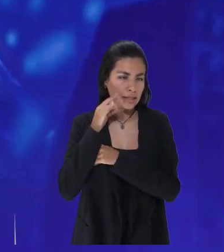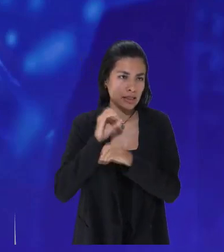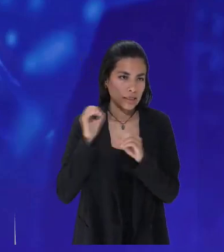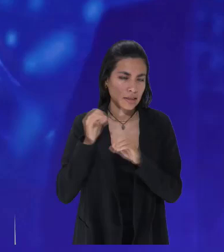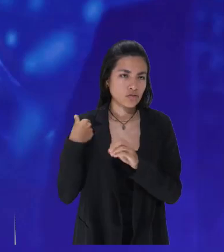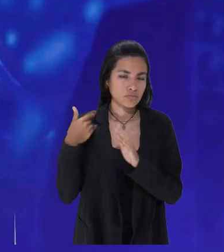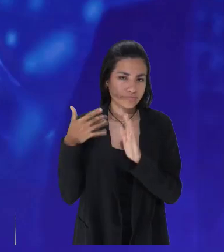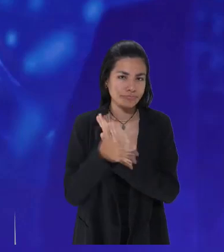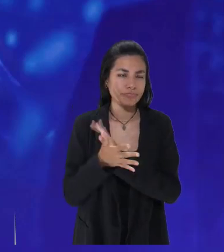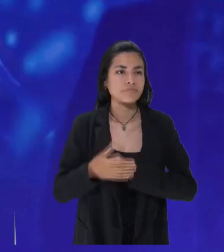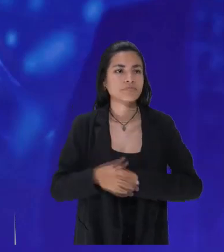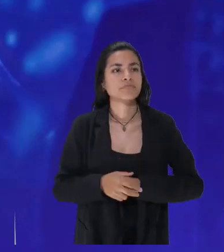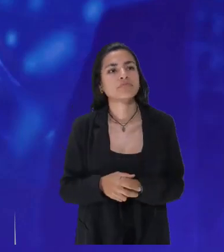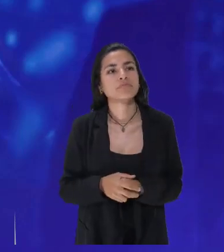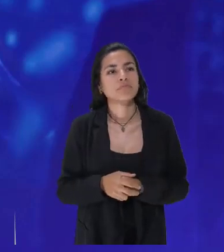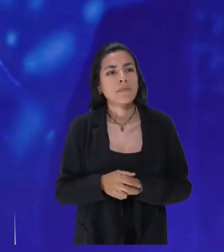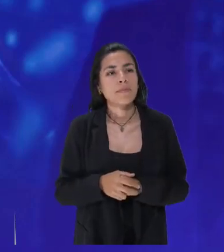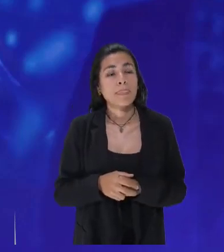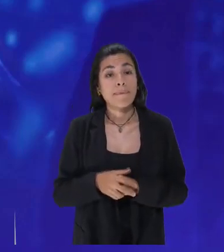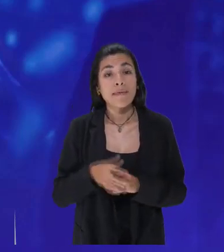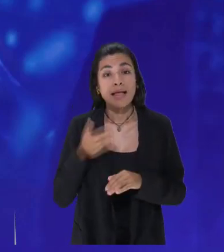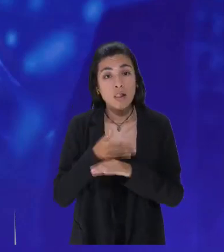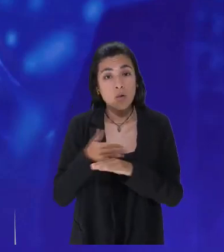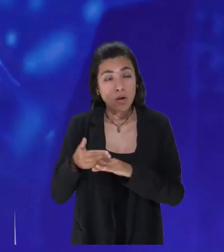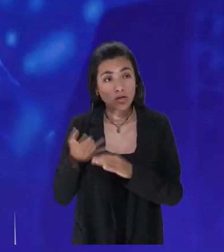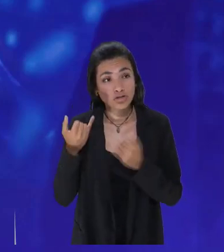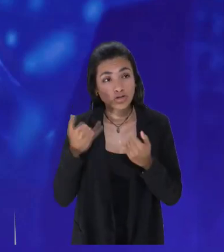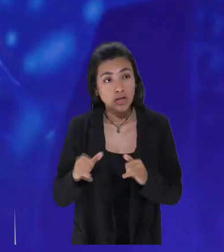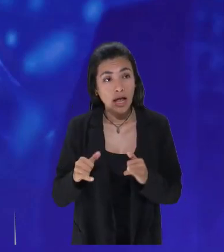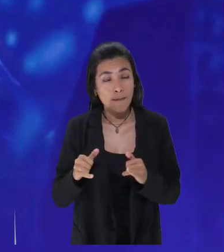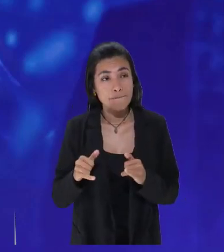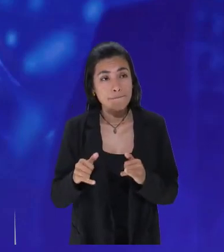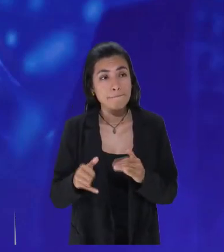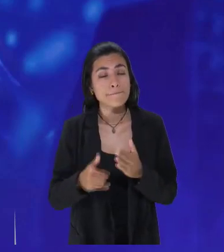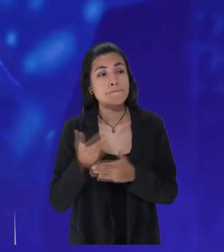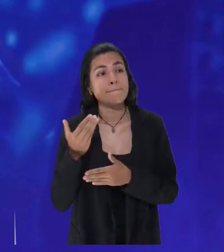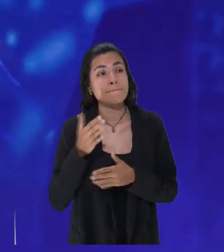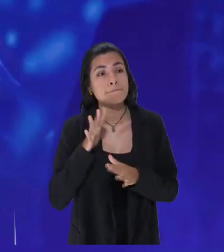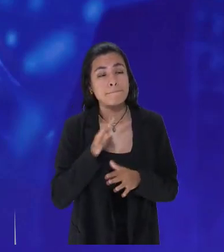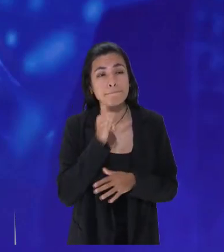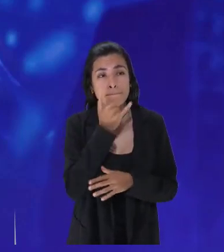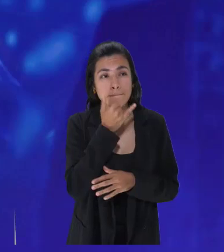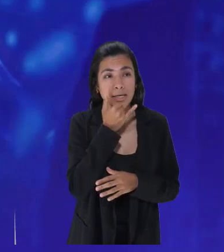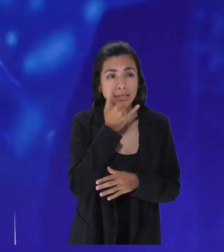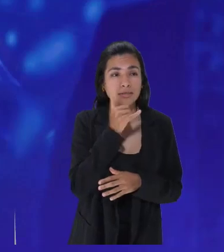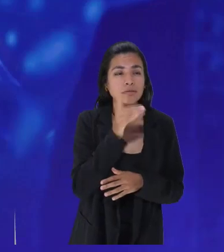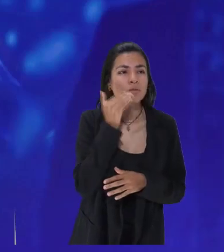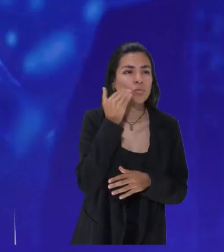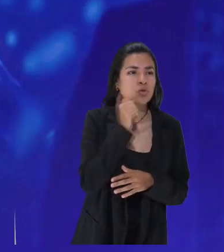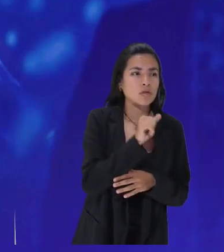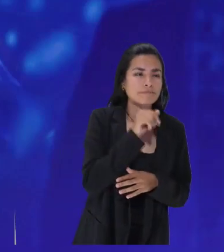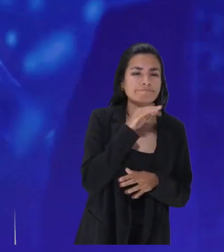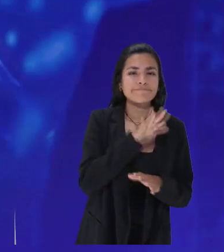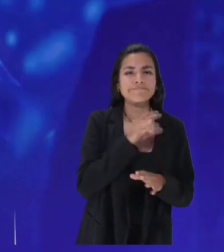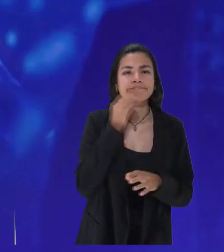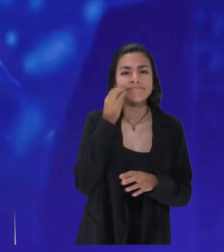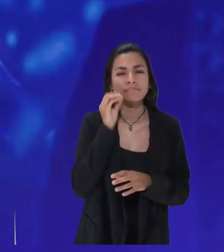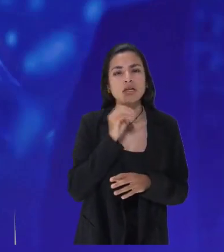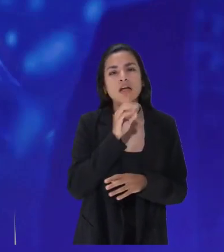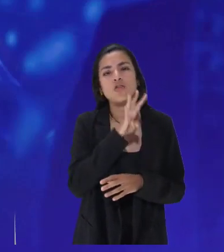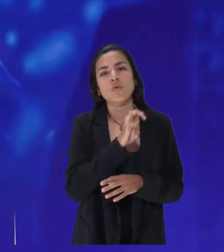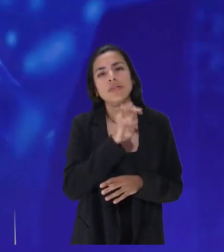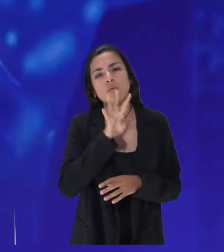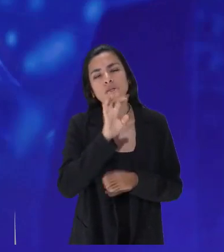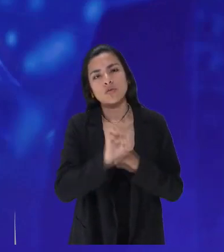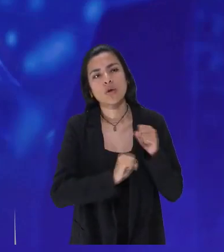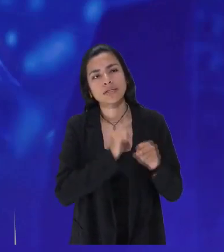Y luego de que nos hace esa introducción a lo que pasa, realmente es una señora de 94 años que está